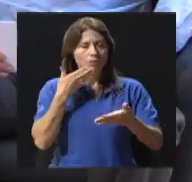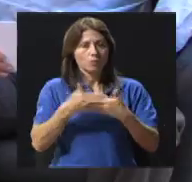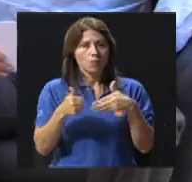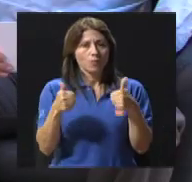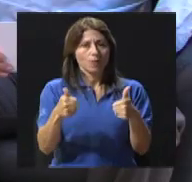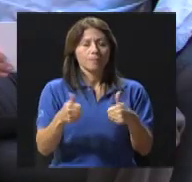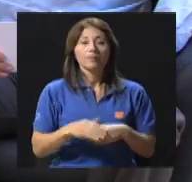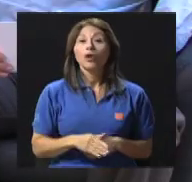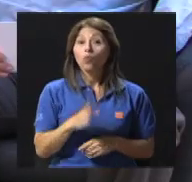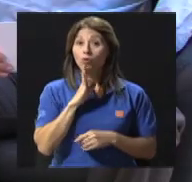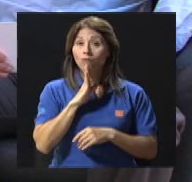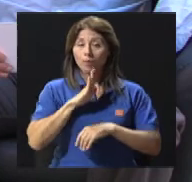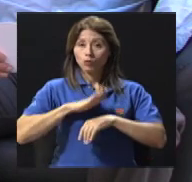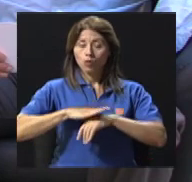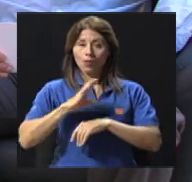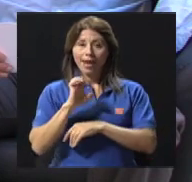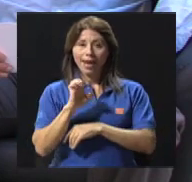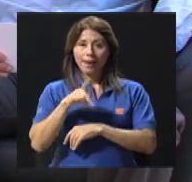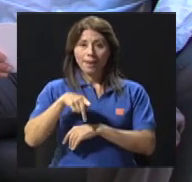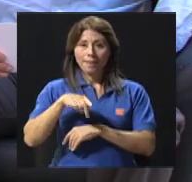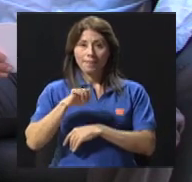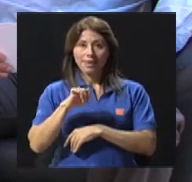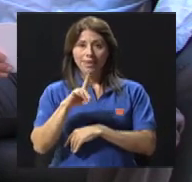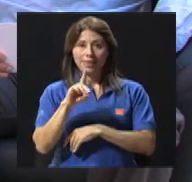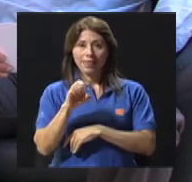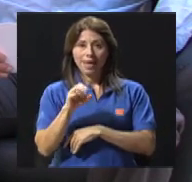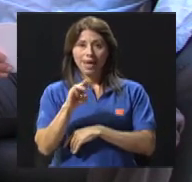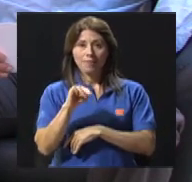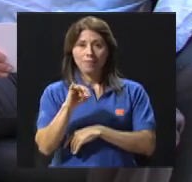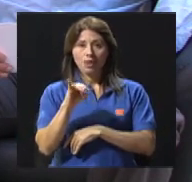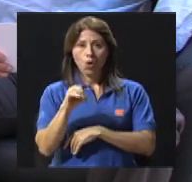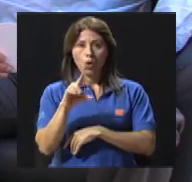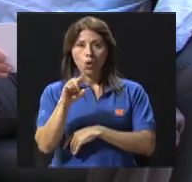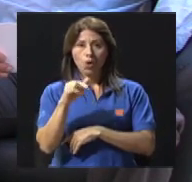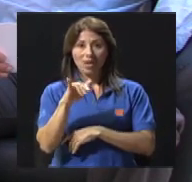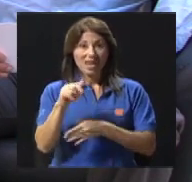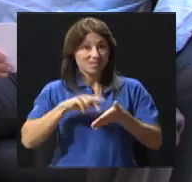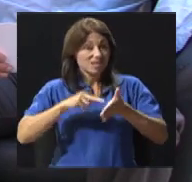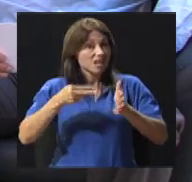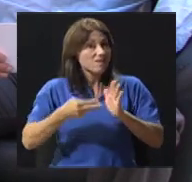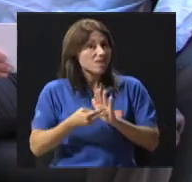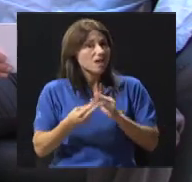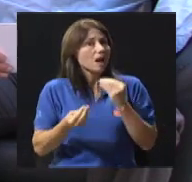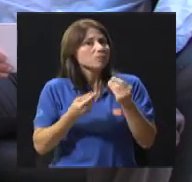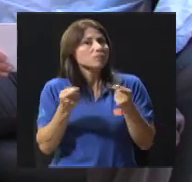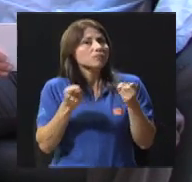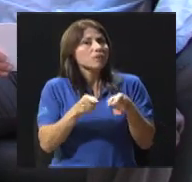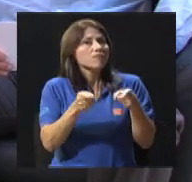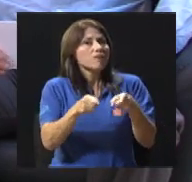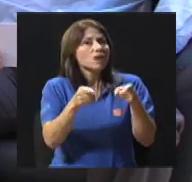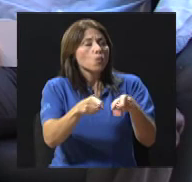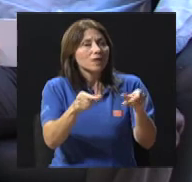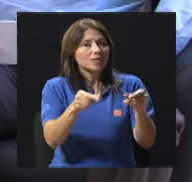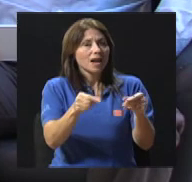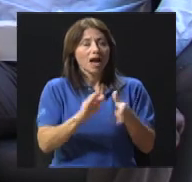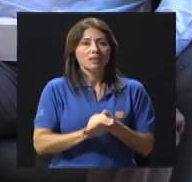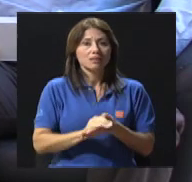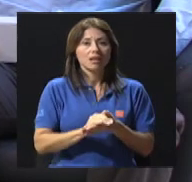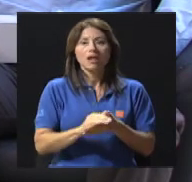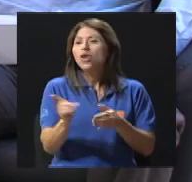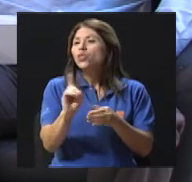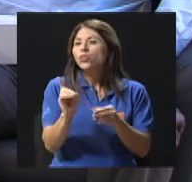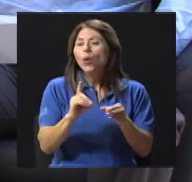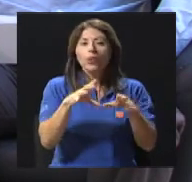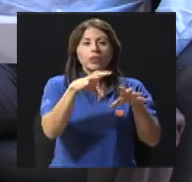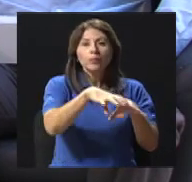decisiones. Entonces, doctor, cuando hablamos de epidemiología del cáncer, ¿nos referimos a eso? ¿Distribución, frecuencia? Muy importante, sí. La distribución, cómo